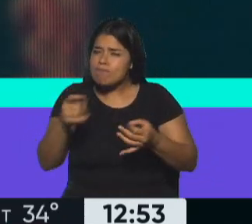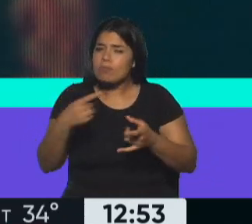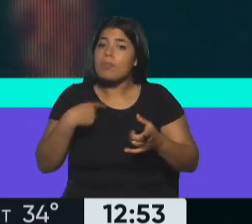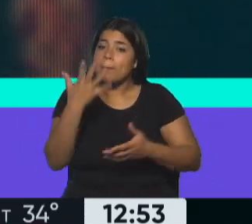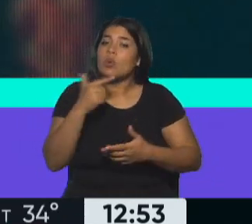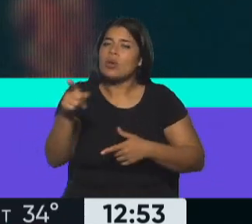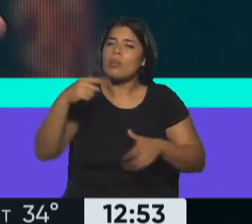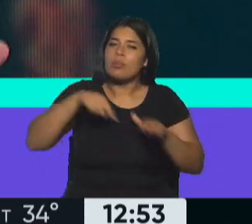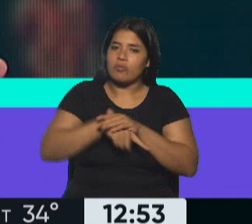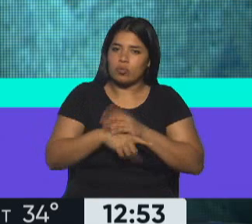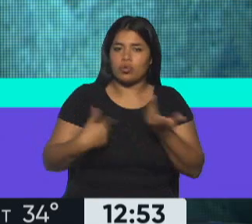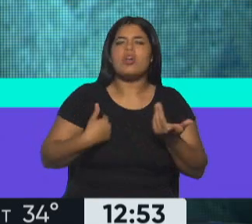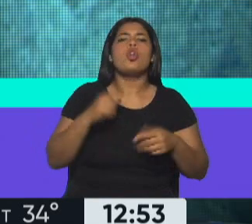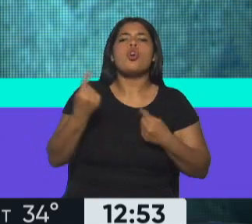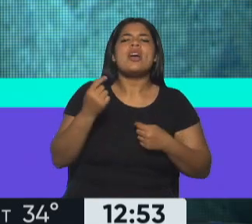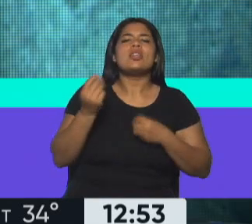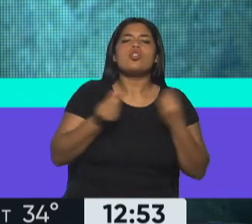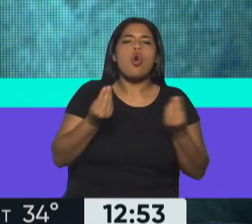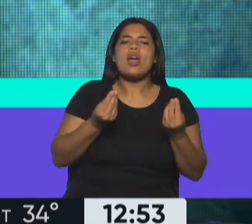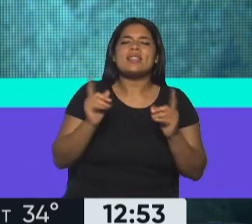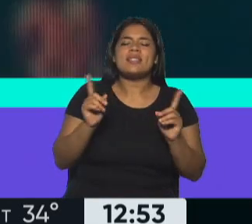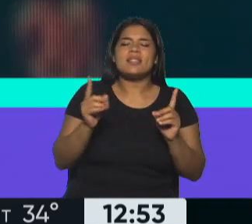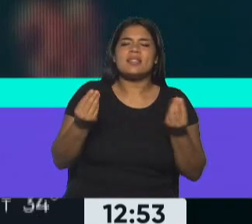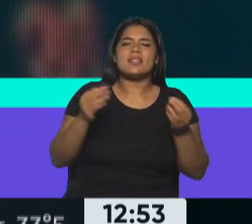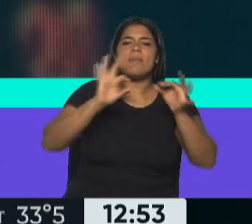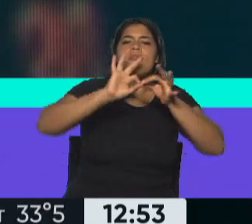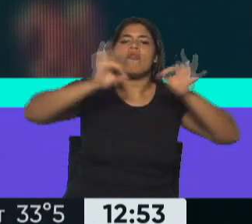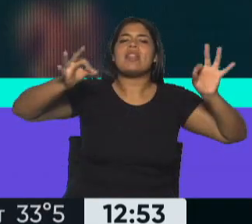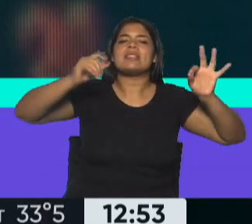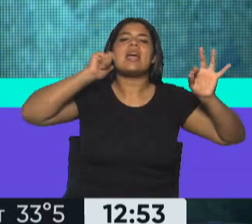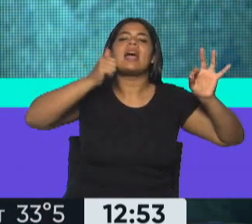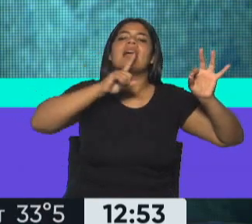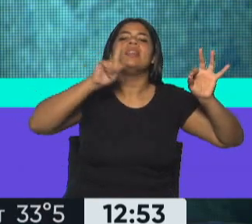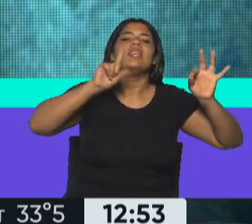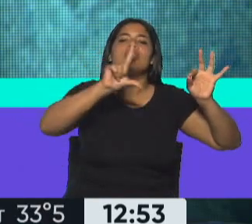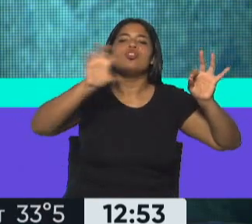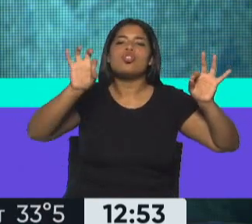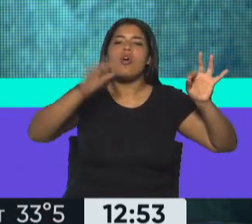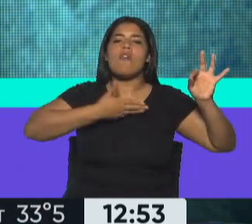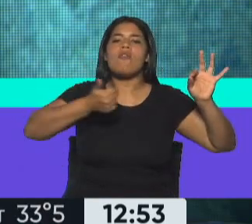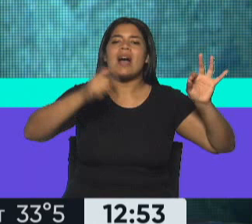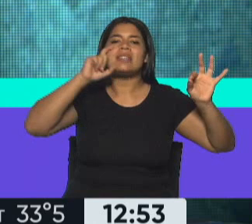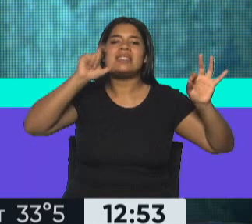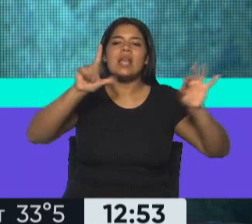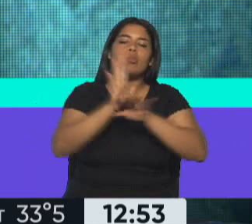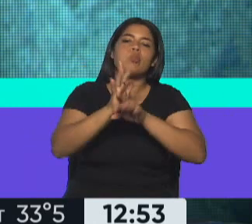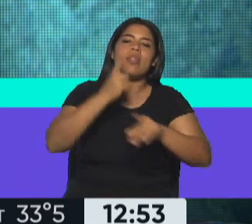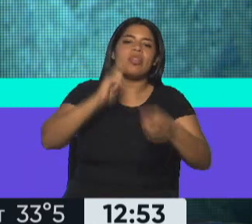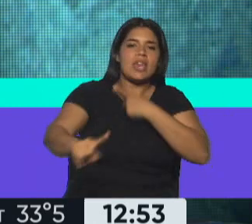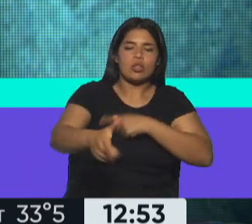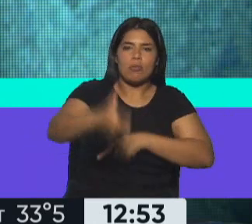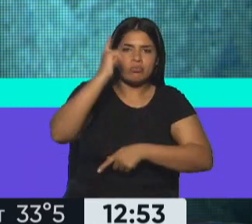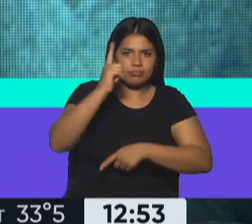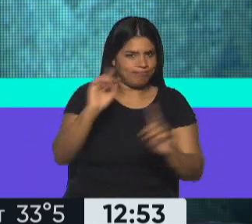que no hay que hablar de castillo fácil hay que hablar de otra cosa de que silvia violencia institucional en estos